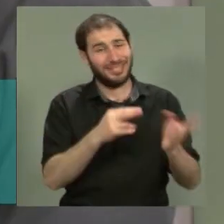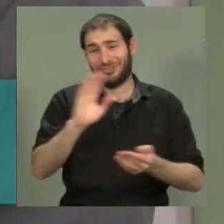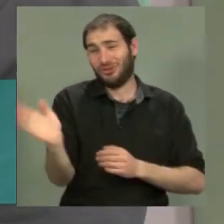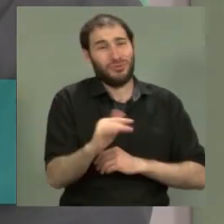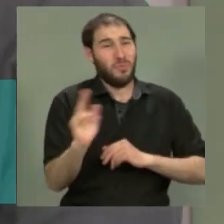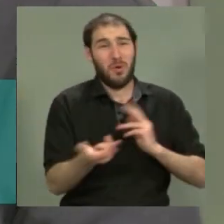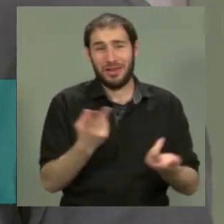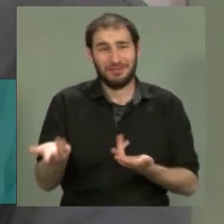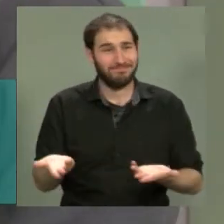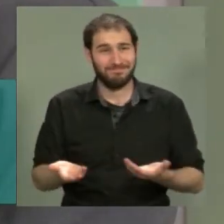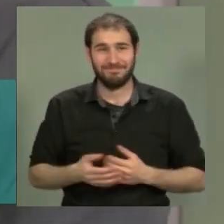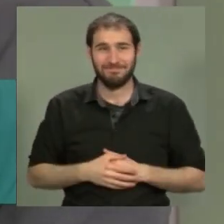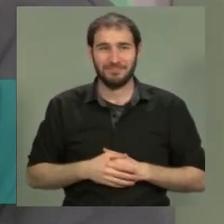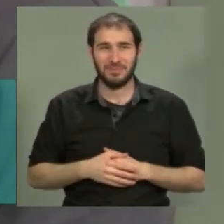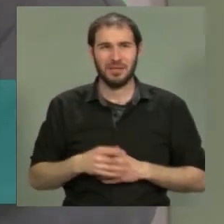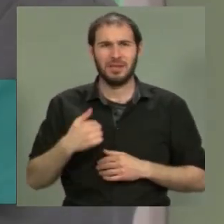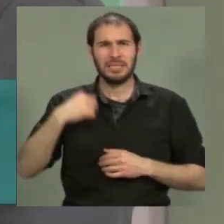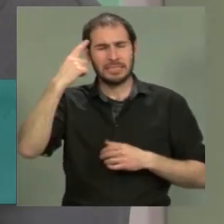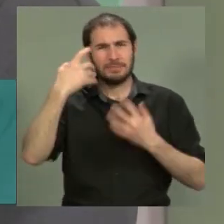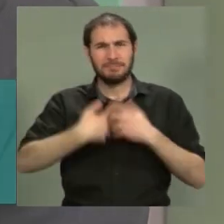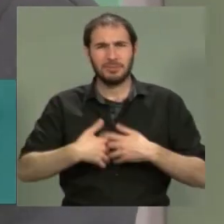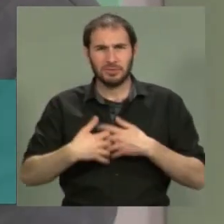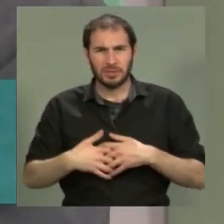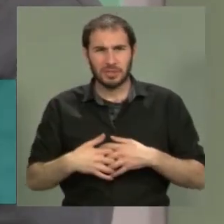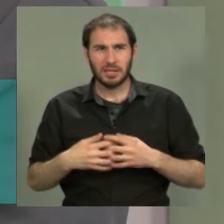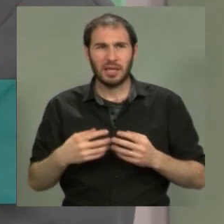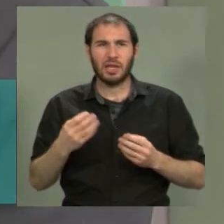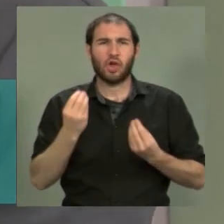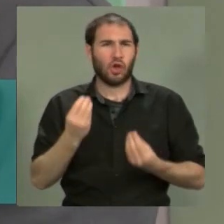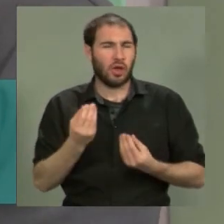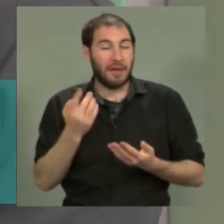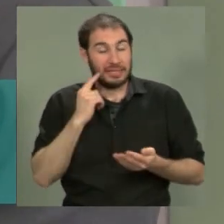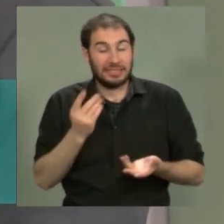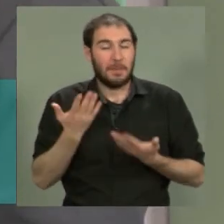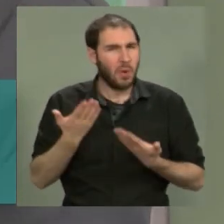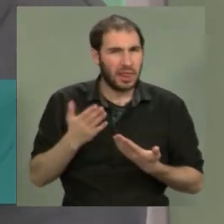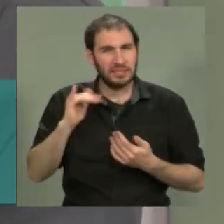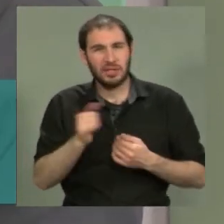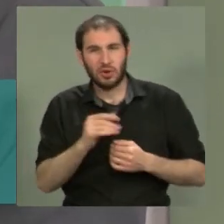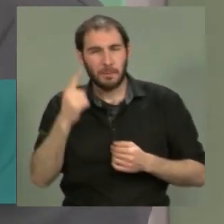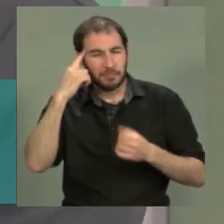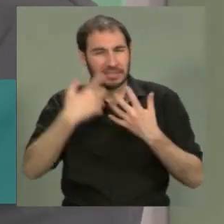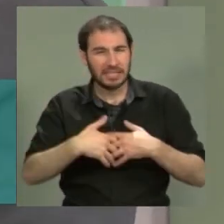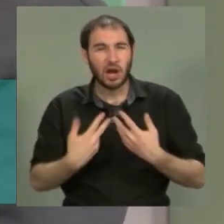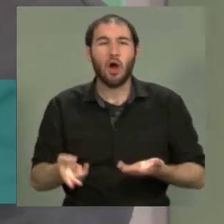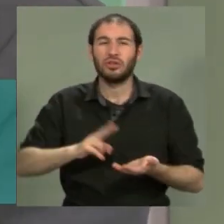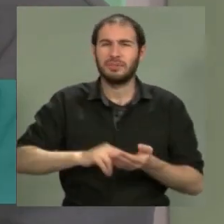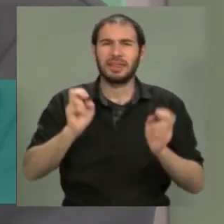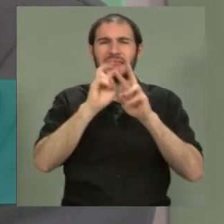eso. Entonces me preguntaba qué posibilidades hay de volver a pensar la muerte